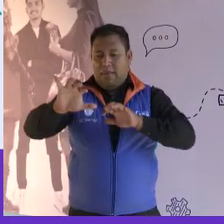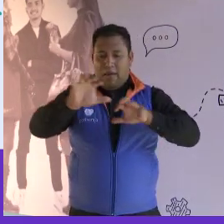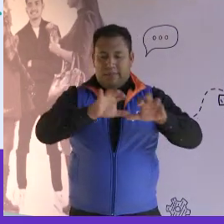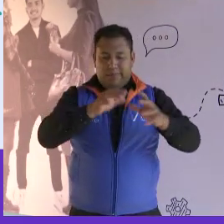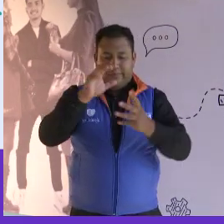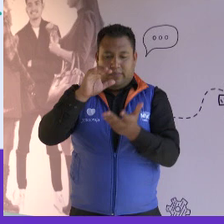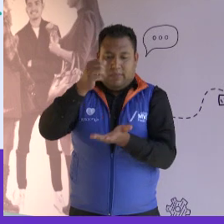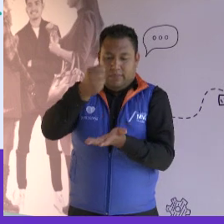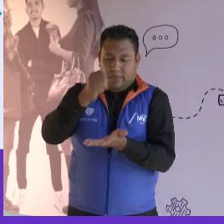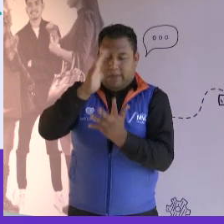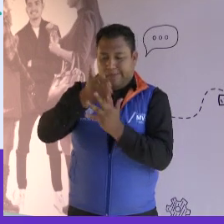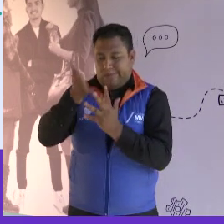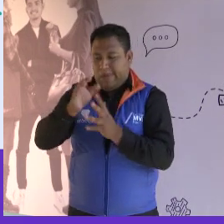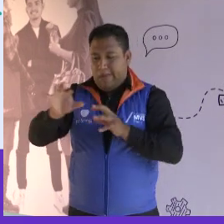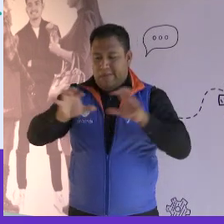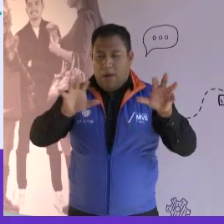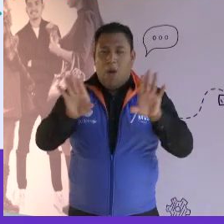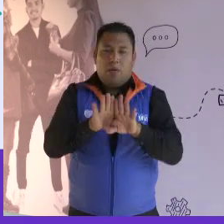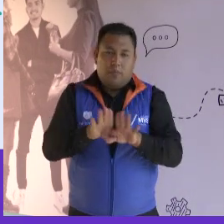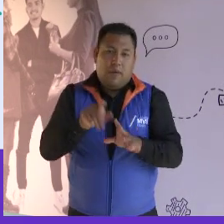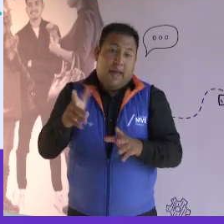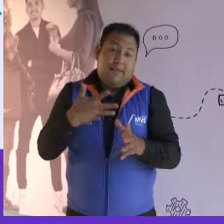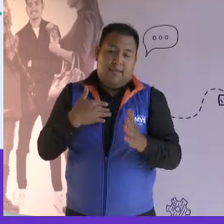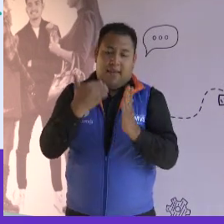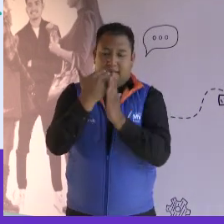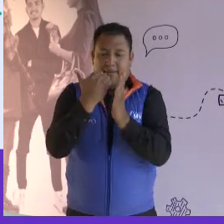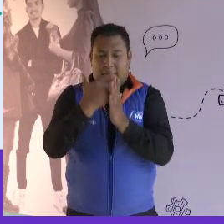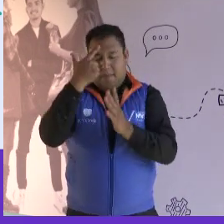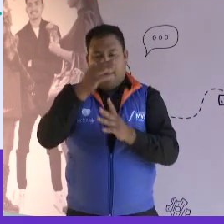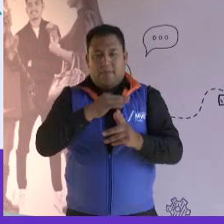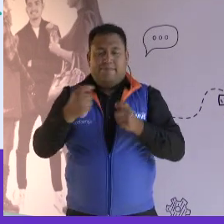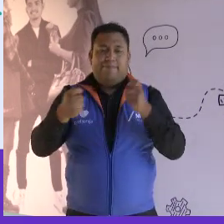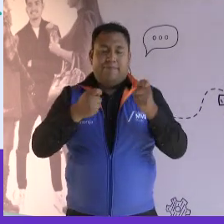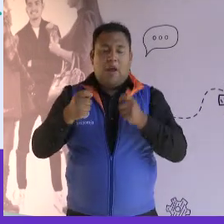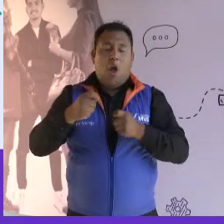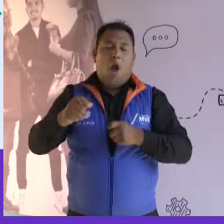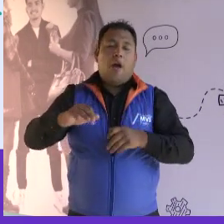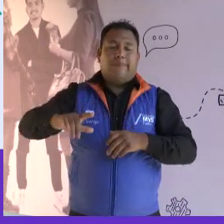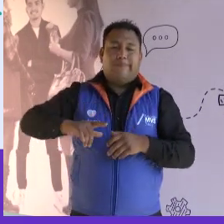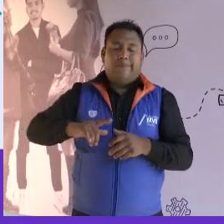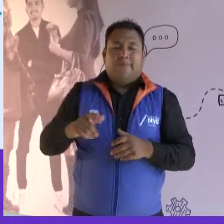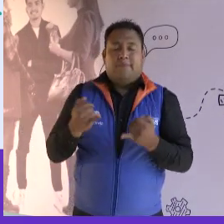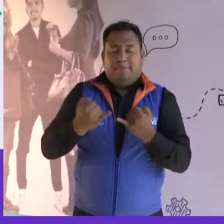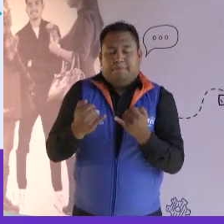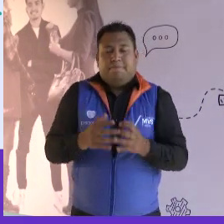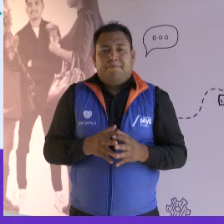de un manual de gobernanza, como comentaba Tatiana, de querer hacer